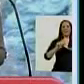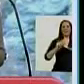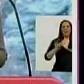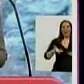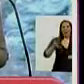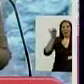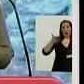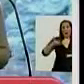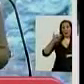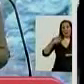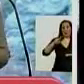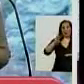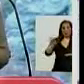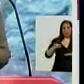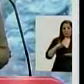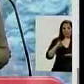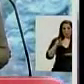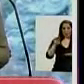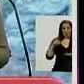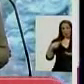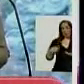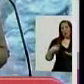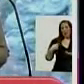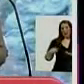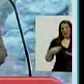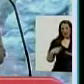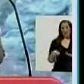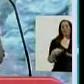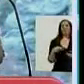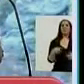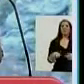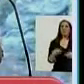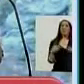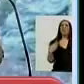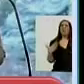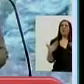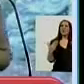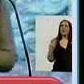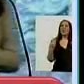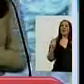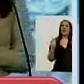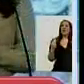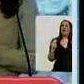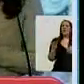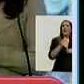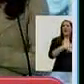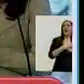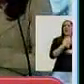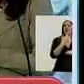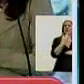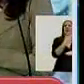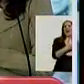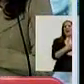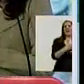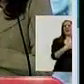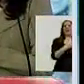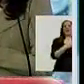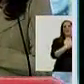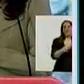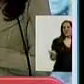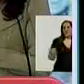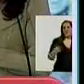parezca extraño, había cierto respeto entre nosotras. Sí, sí. ¿Vos alguna vez dijiste en una entrevista con Nelson